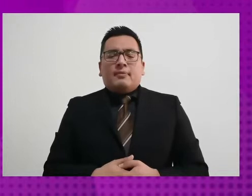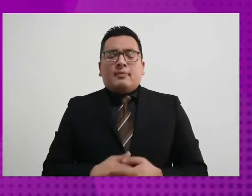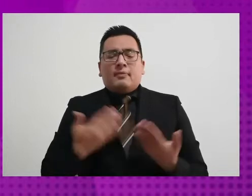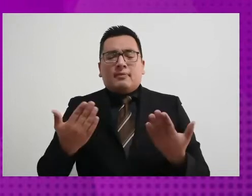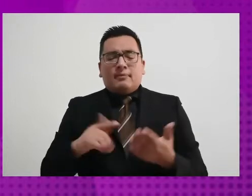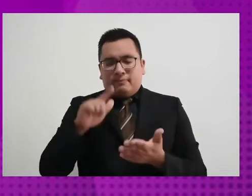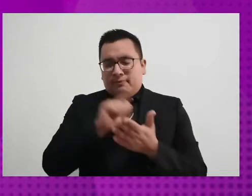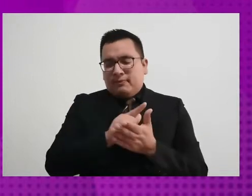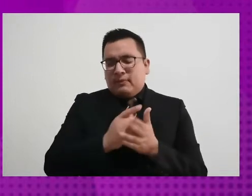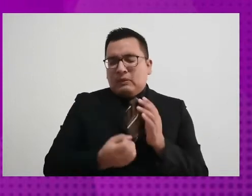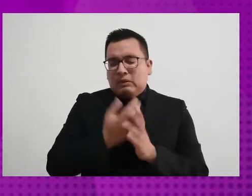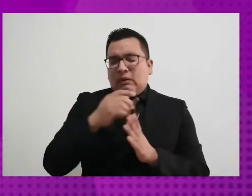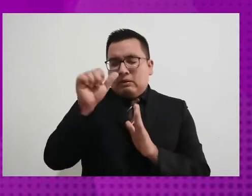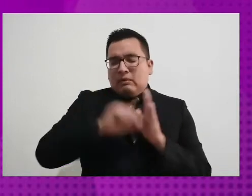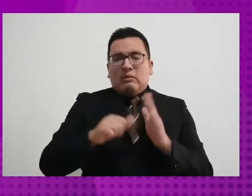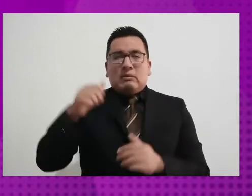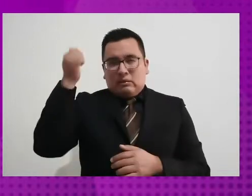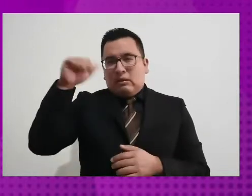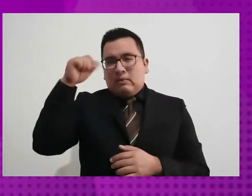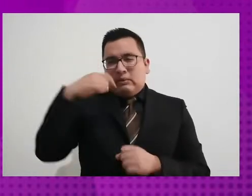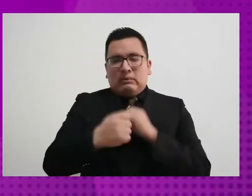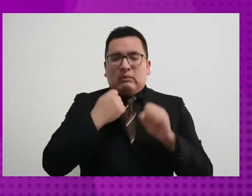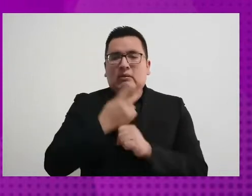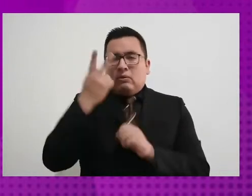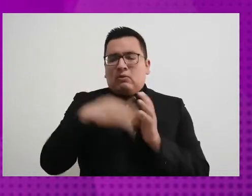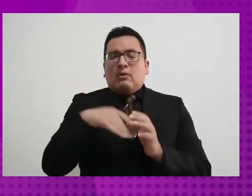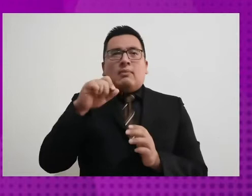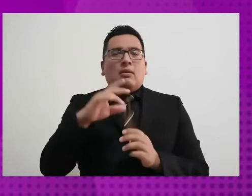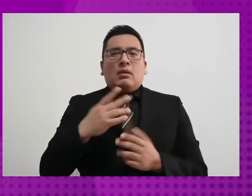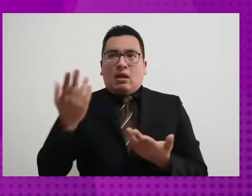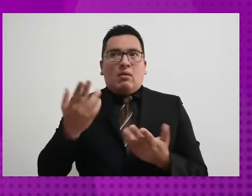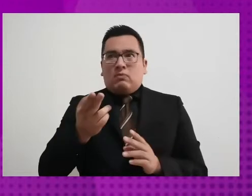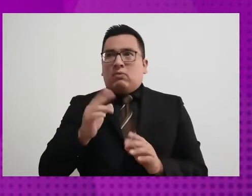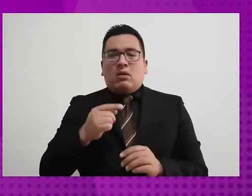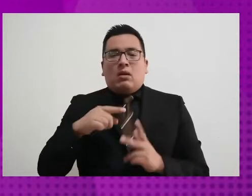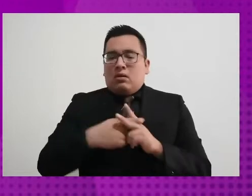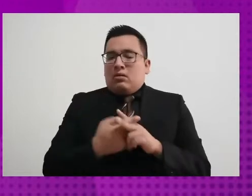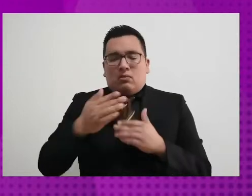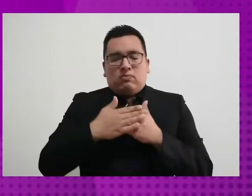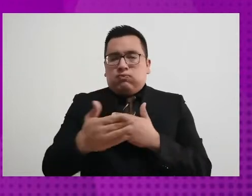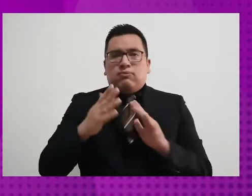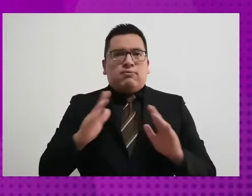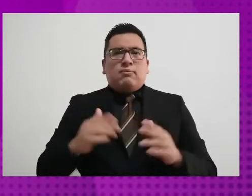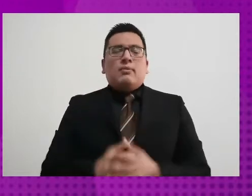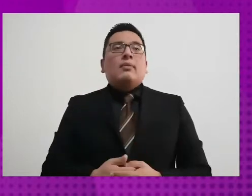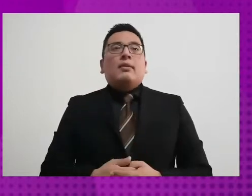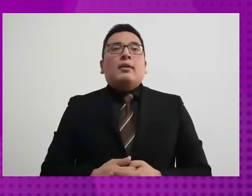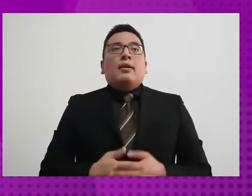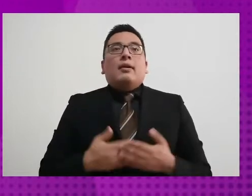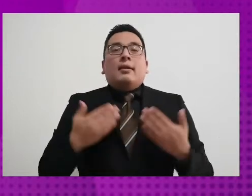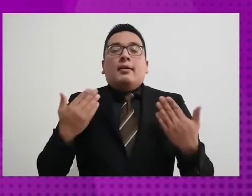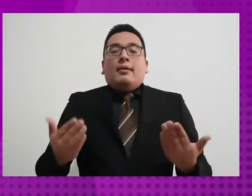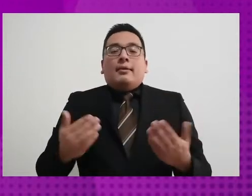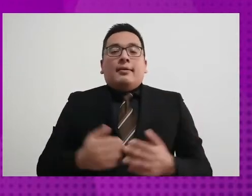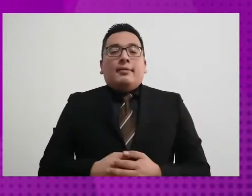reformas del mes de abril de este año, pues ya se encuentran en vigor actualmente, y como bien dices, la sentencia obliga a